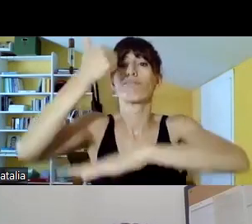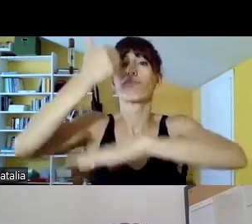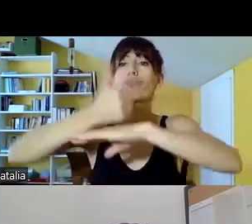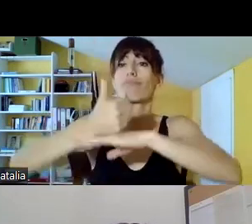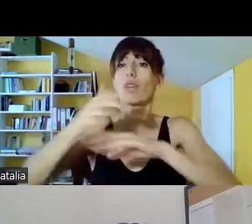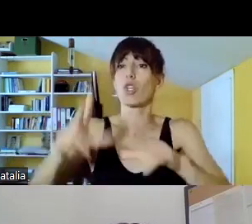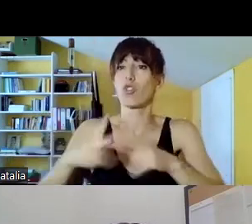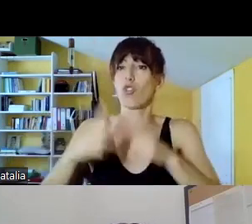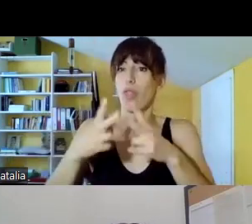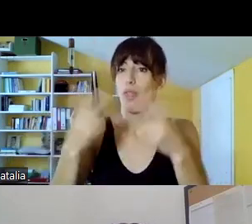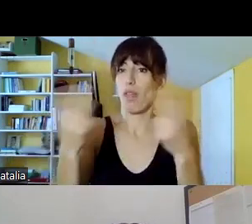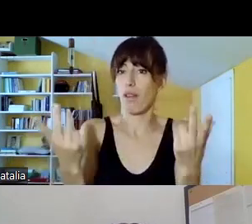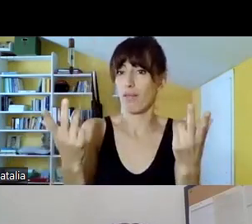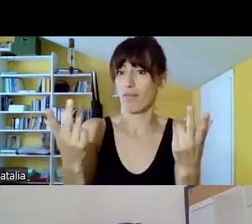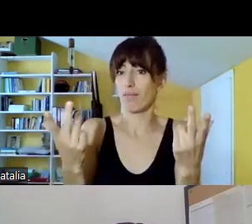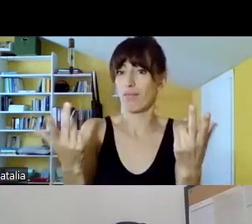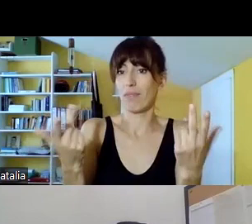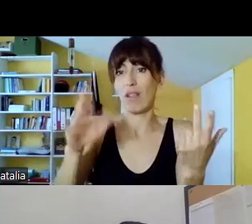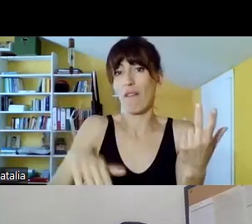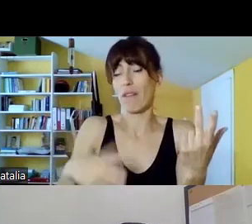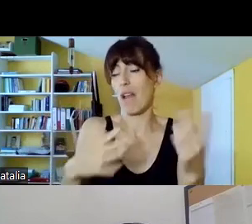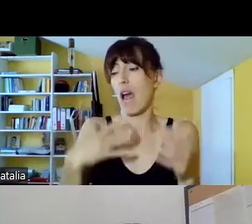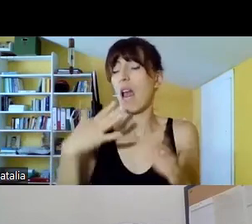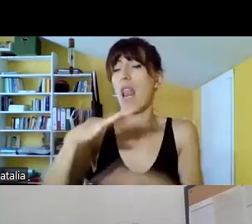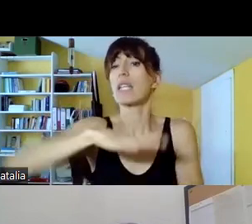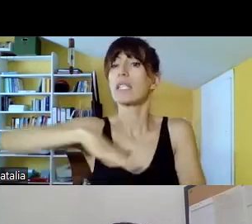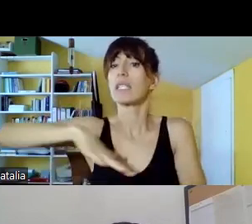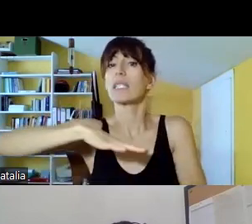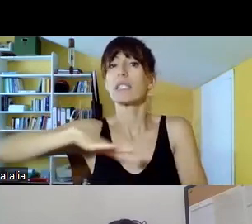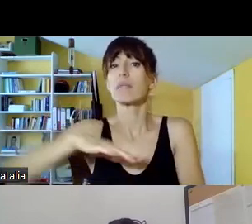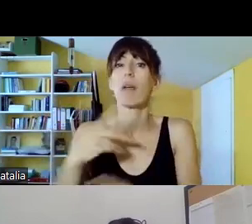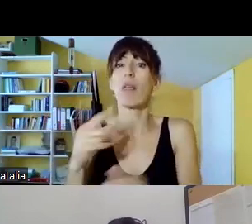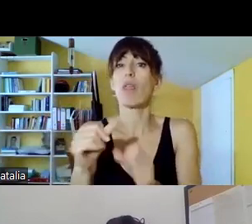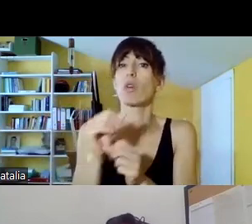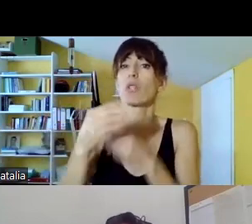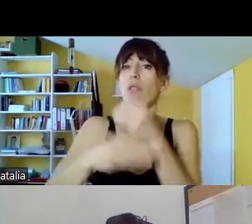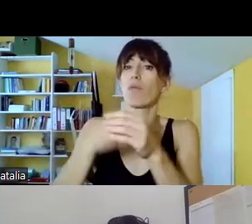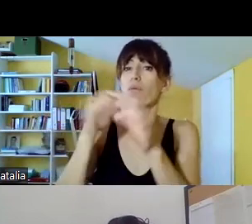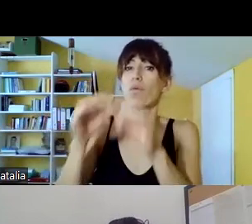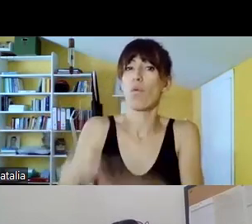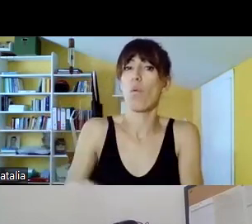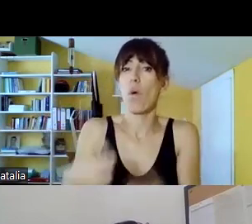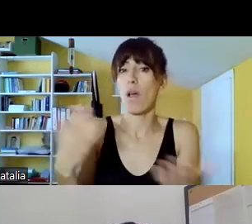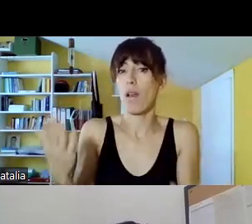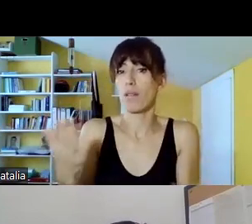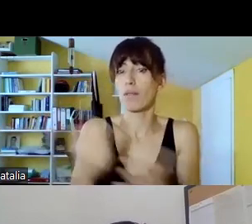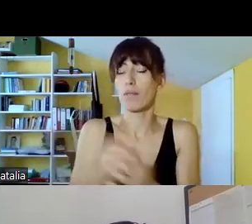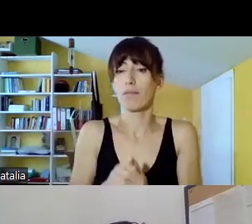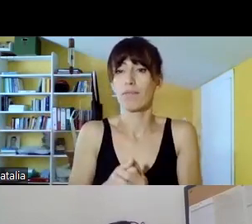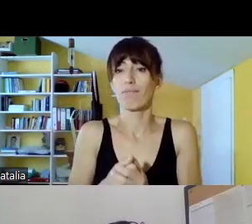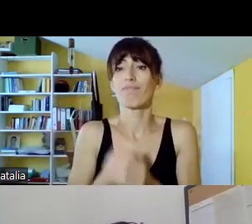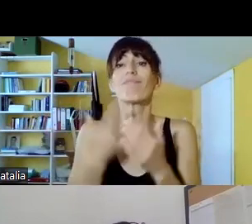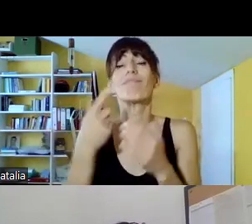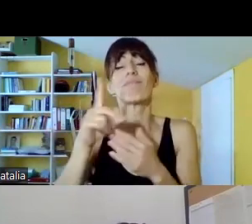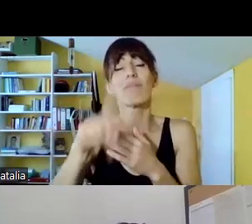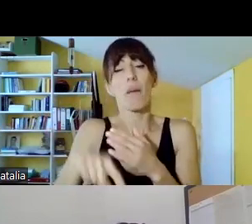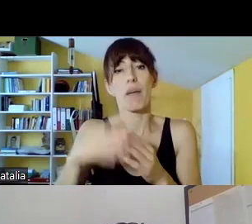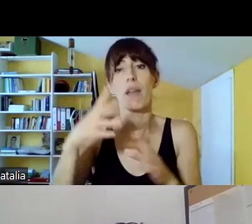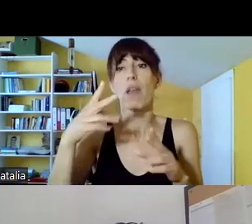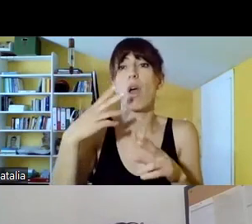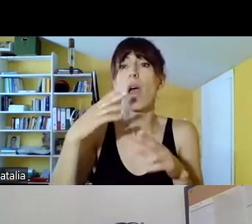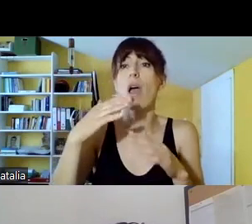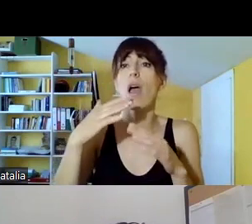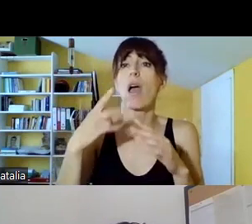las sociedades y estructura los espacios. Así, la actual estructura económico-política conlleva